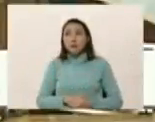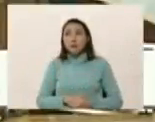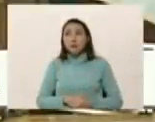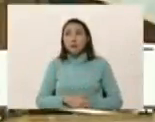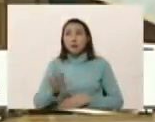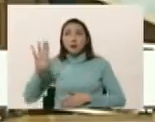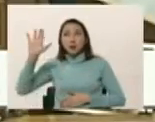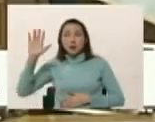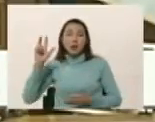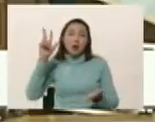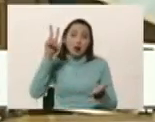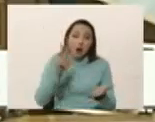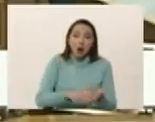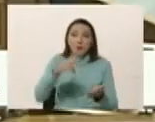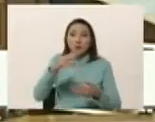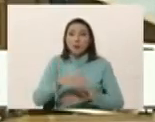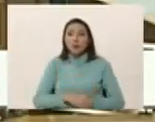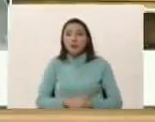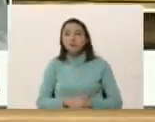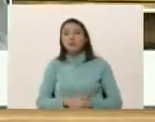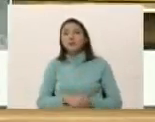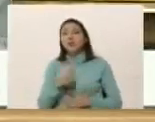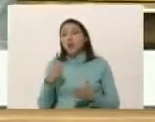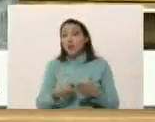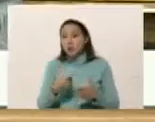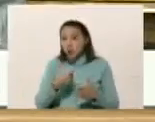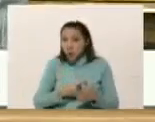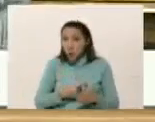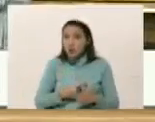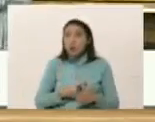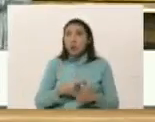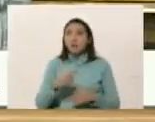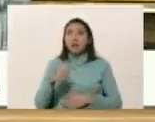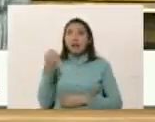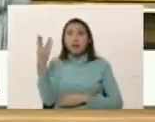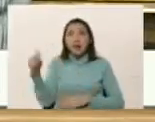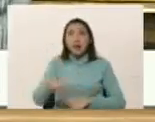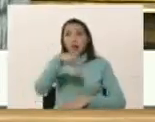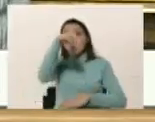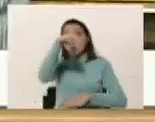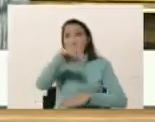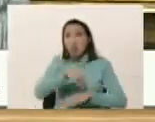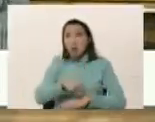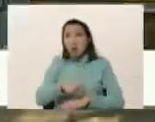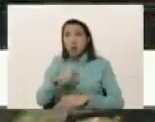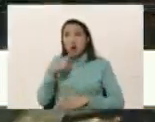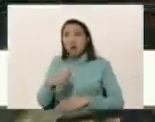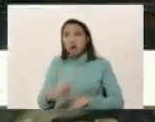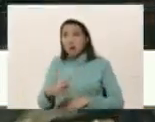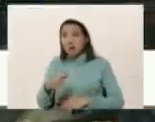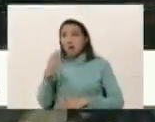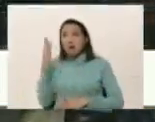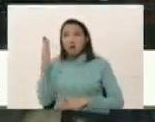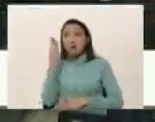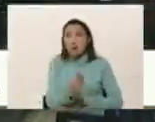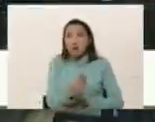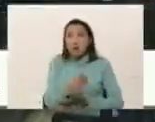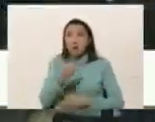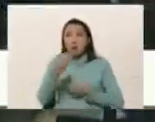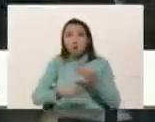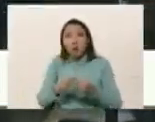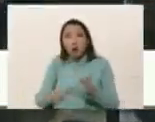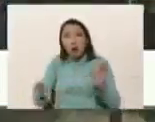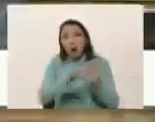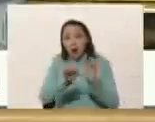aprobada en consecuencia esta asamblea nacional declara sancionada la ley para la promoción y el